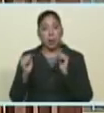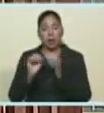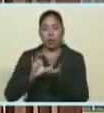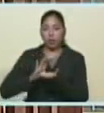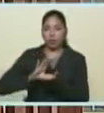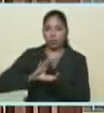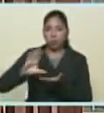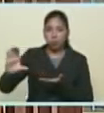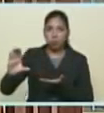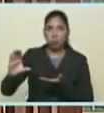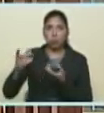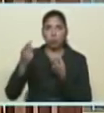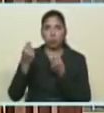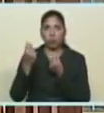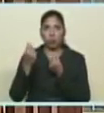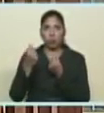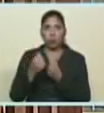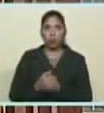32.575.